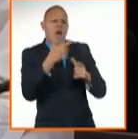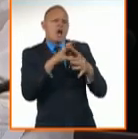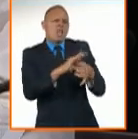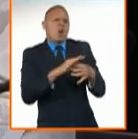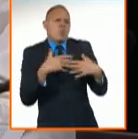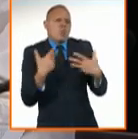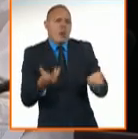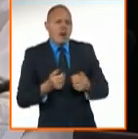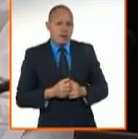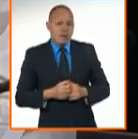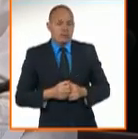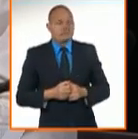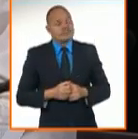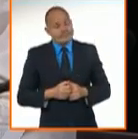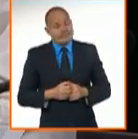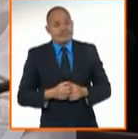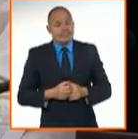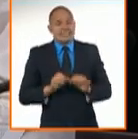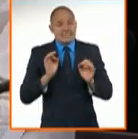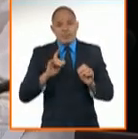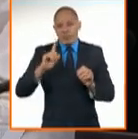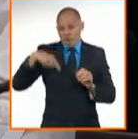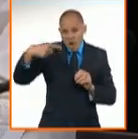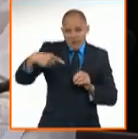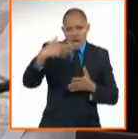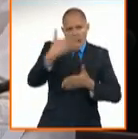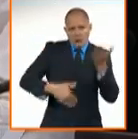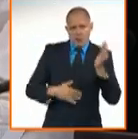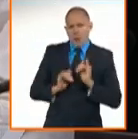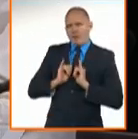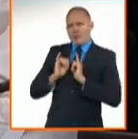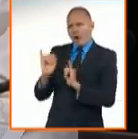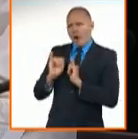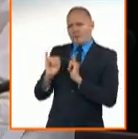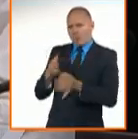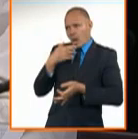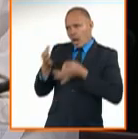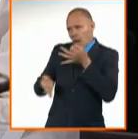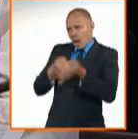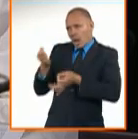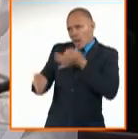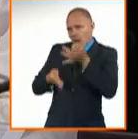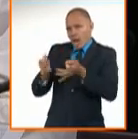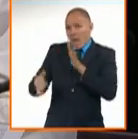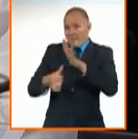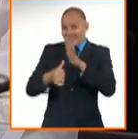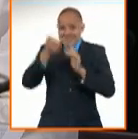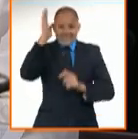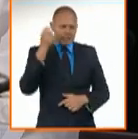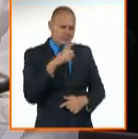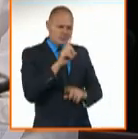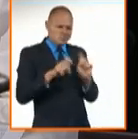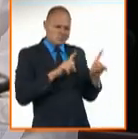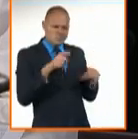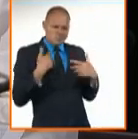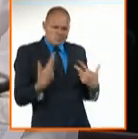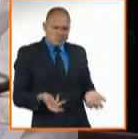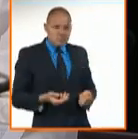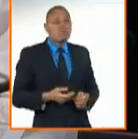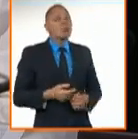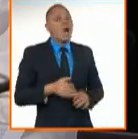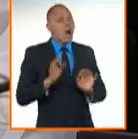no tuve inciden también problemas nuestros que tenemos que seguir trabajando tenemos que se mejoran yo creo que no me inmuto